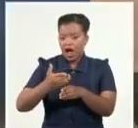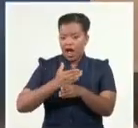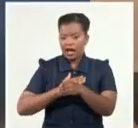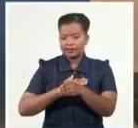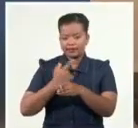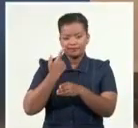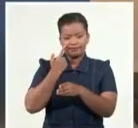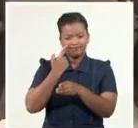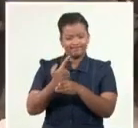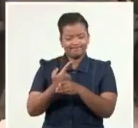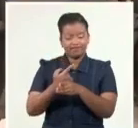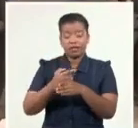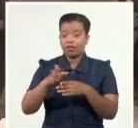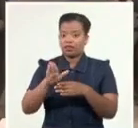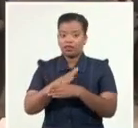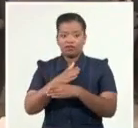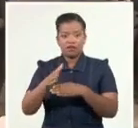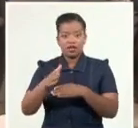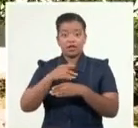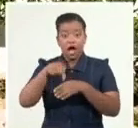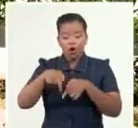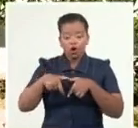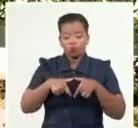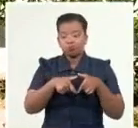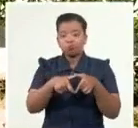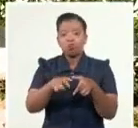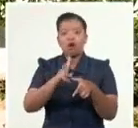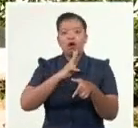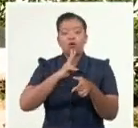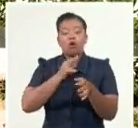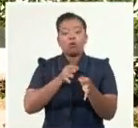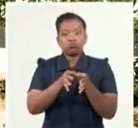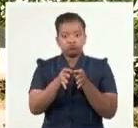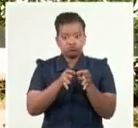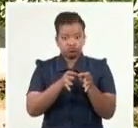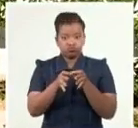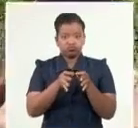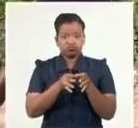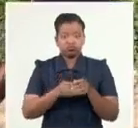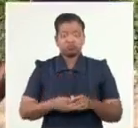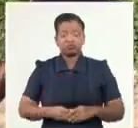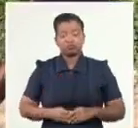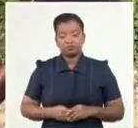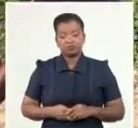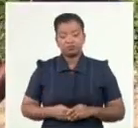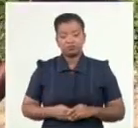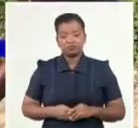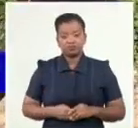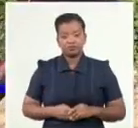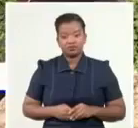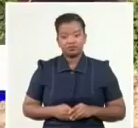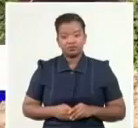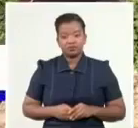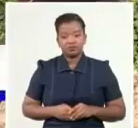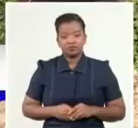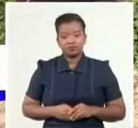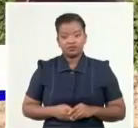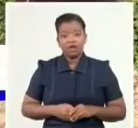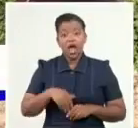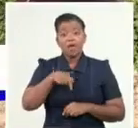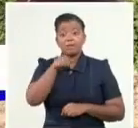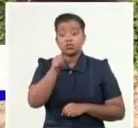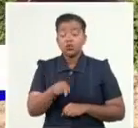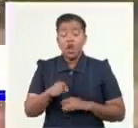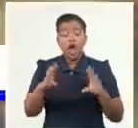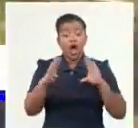un después en el abasto de zonas del norte mayabequense. Aquí había personas que en sus casas no tenían